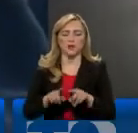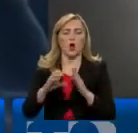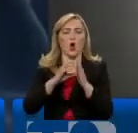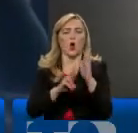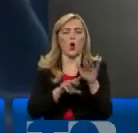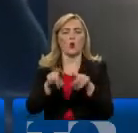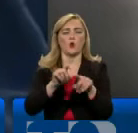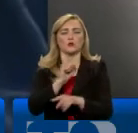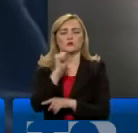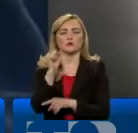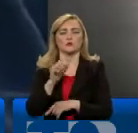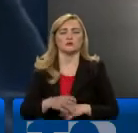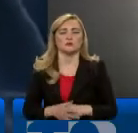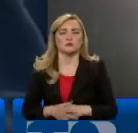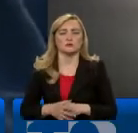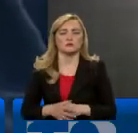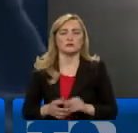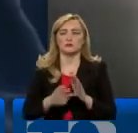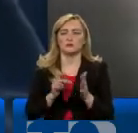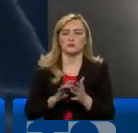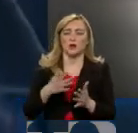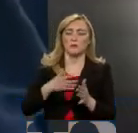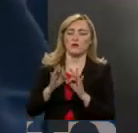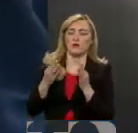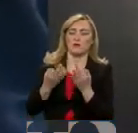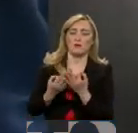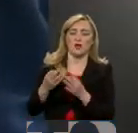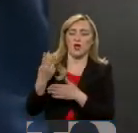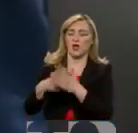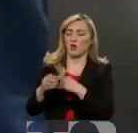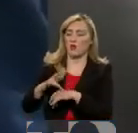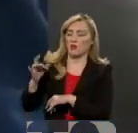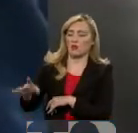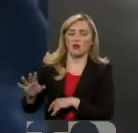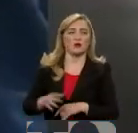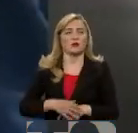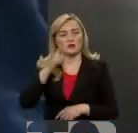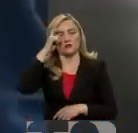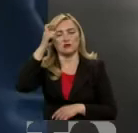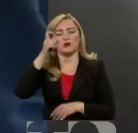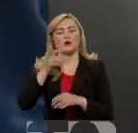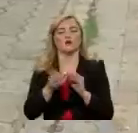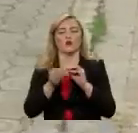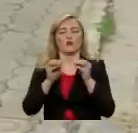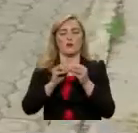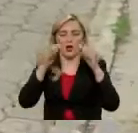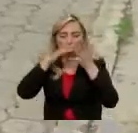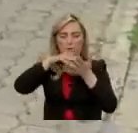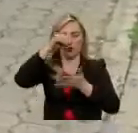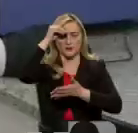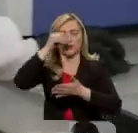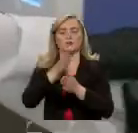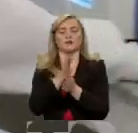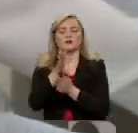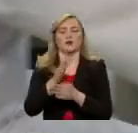No que deriven abandonar nuestros hogares, familias, ni el sueño que muchos médicos tenemos de formarnos en una especialidad. Son más de